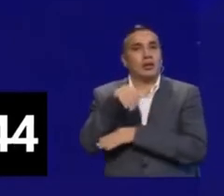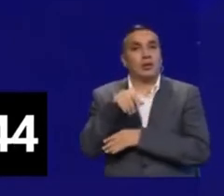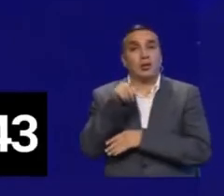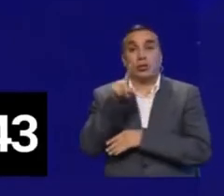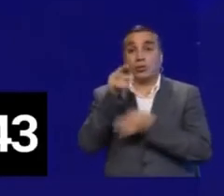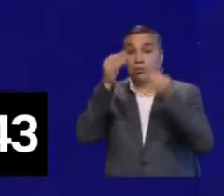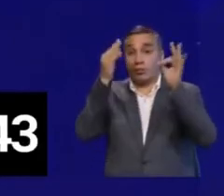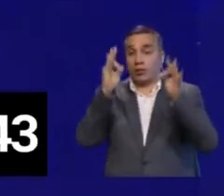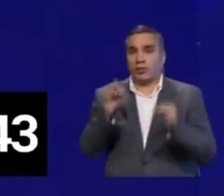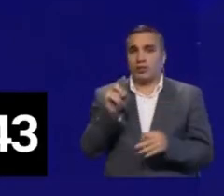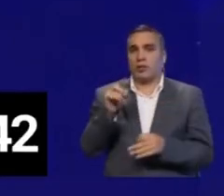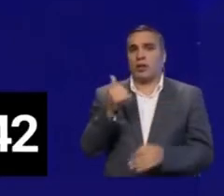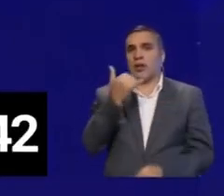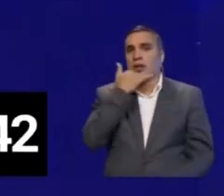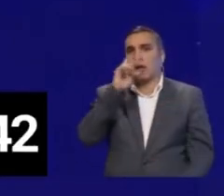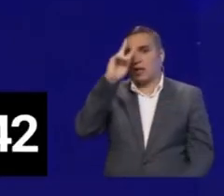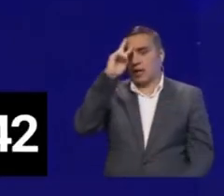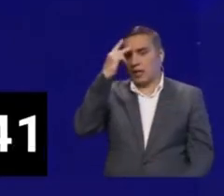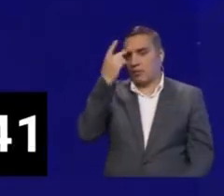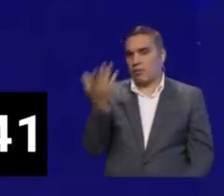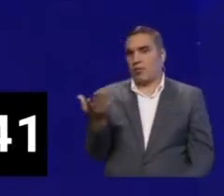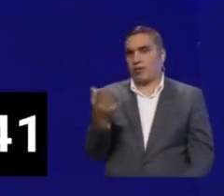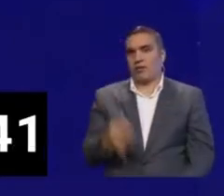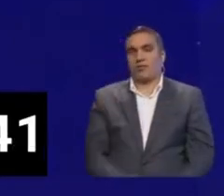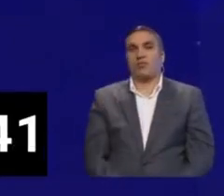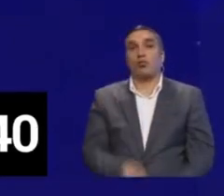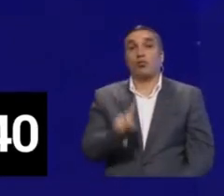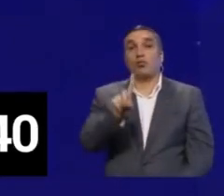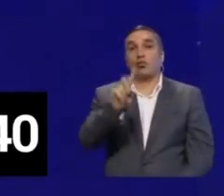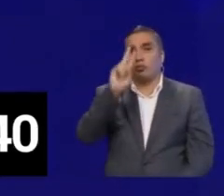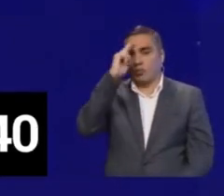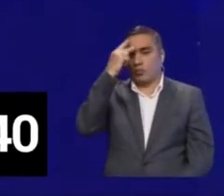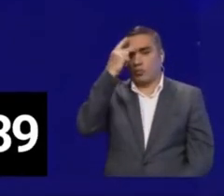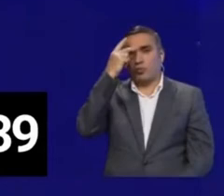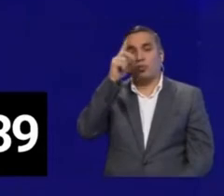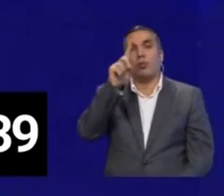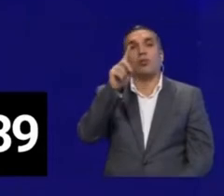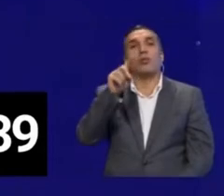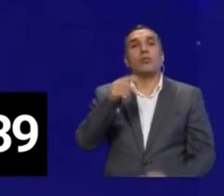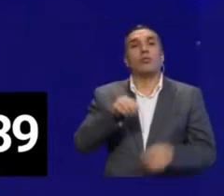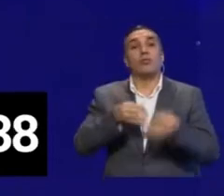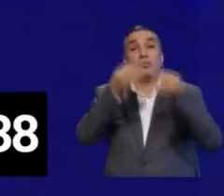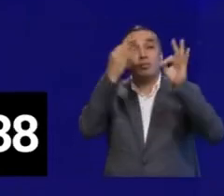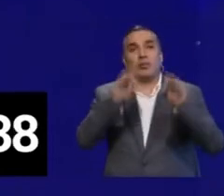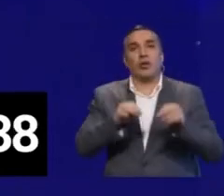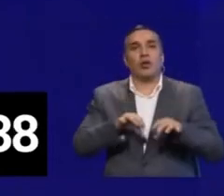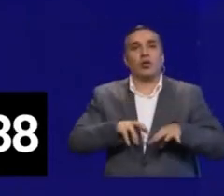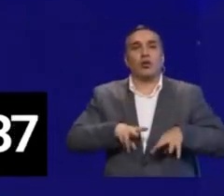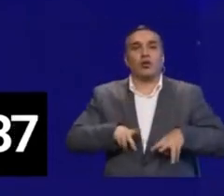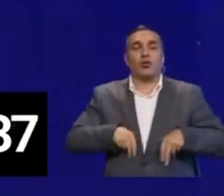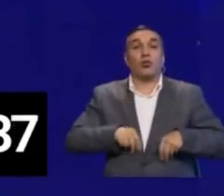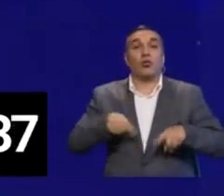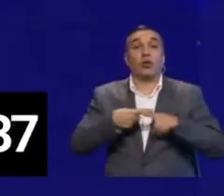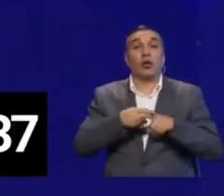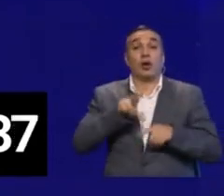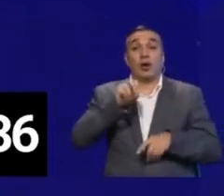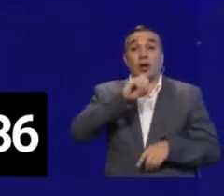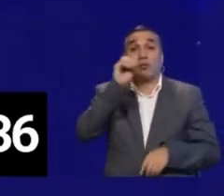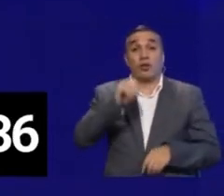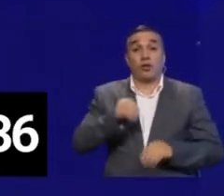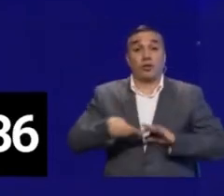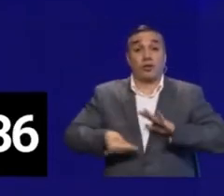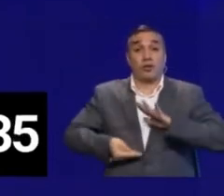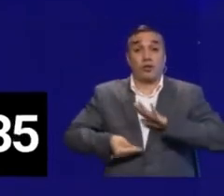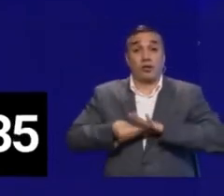presupuesto equivocado, es un presupuesto corrupto. Al eliminar 30% de la coima incorporada